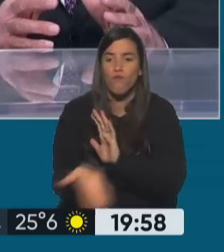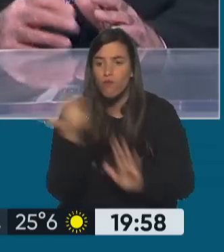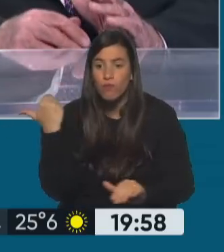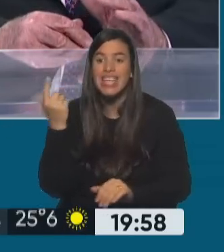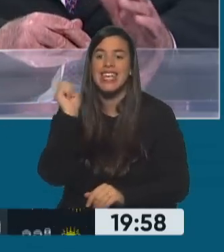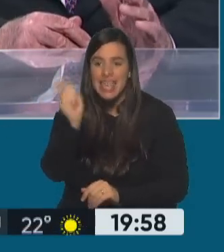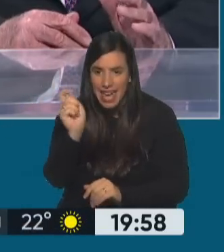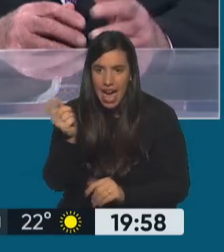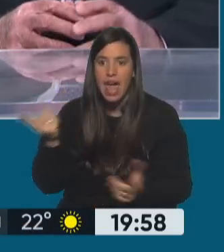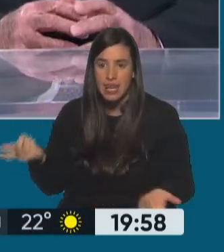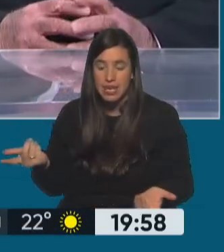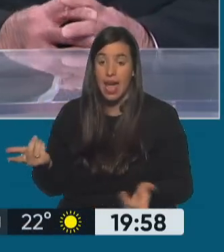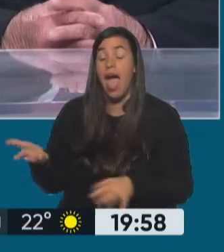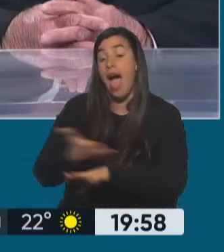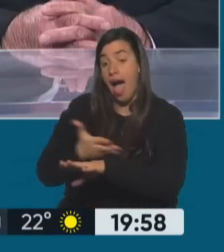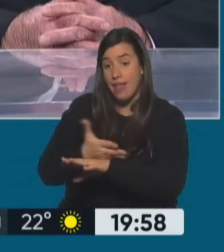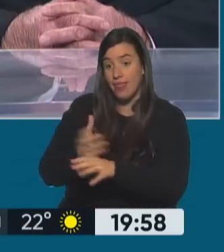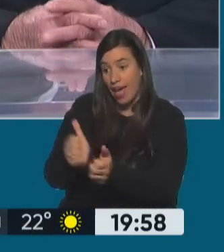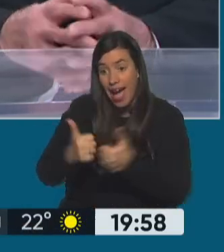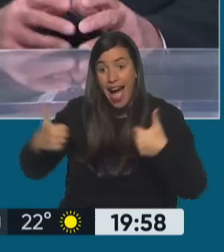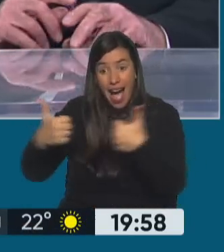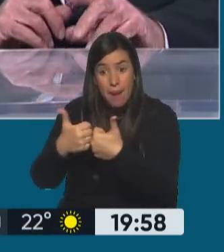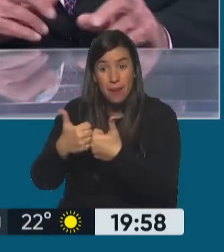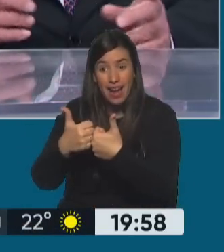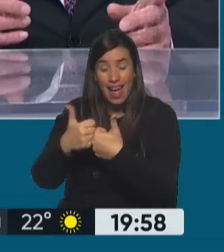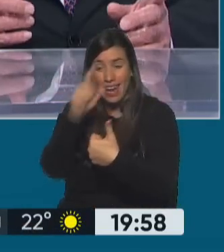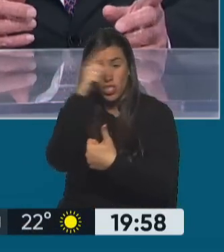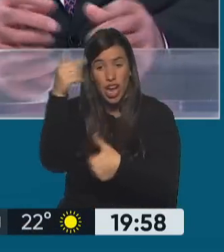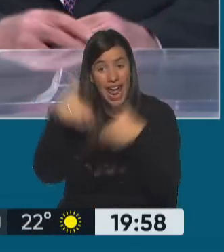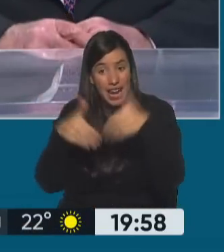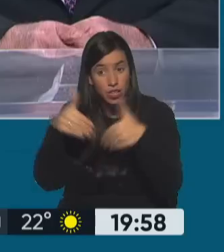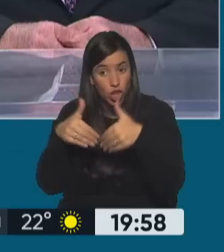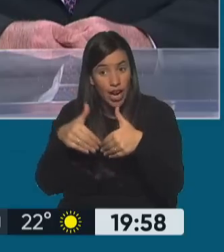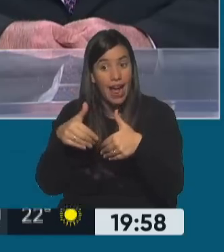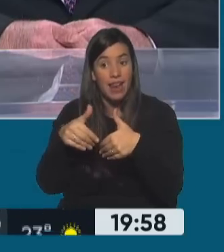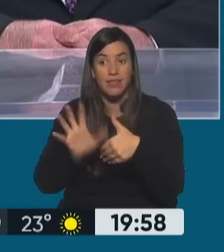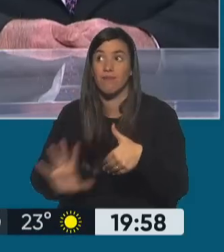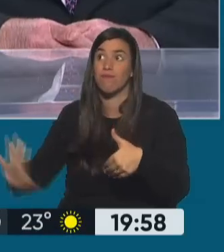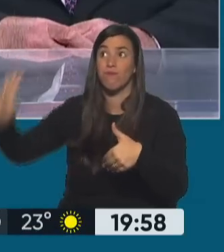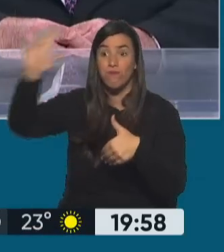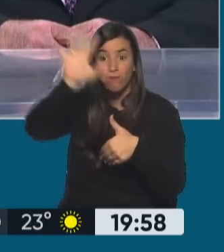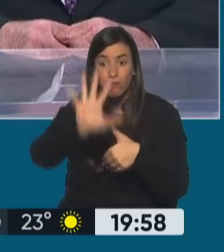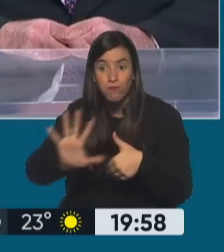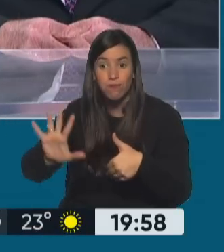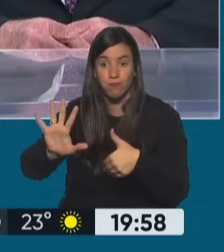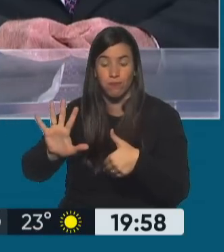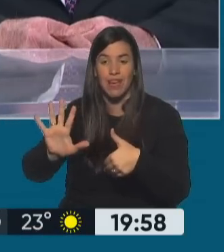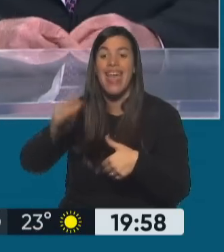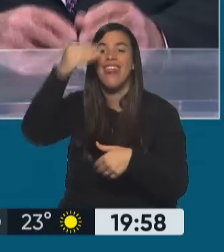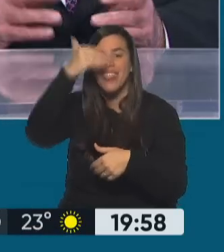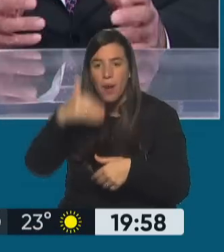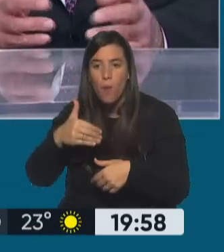vía recurso, primero ante la Cámara Nacional Electoral, que tiene competencia sobre todo el territorio de la Nación, y